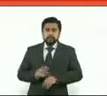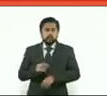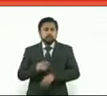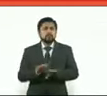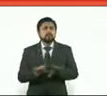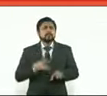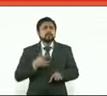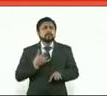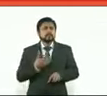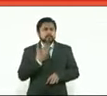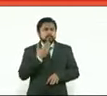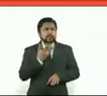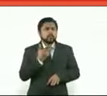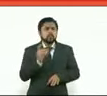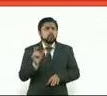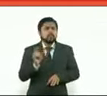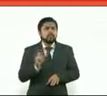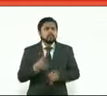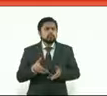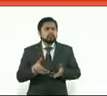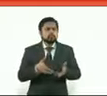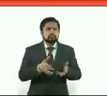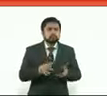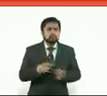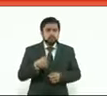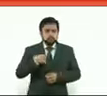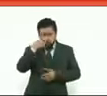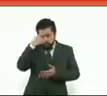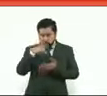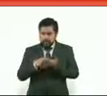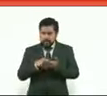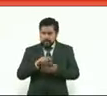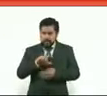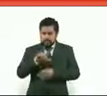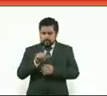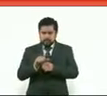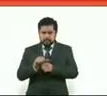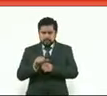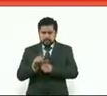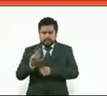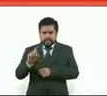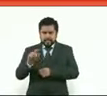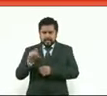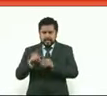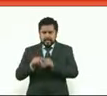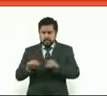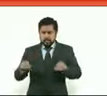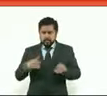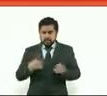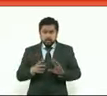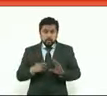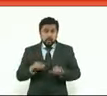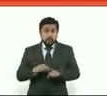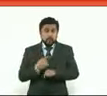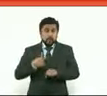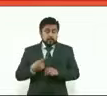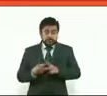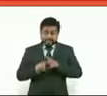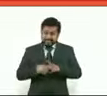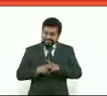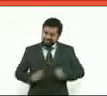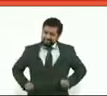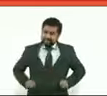recorrido, Francisco? Yo creo que después del kilómetro 30, porque arranqué a tope, arranqué a muerte